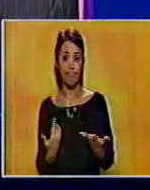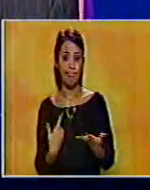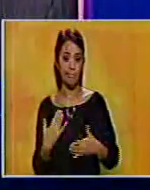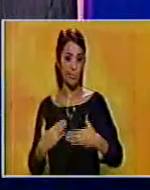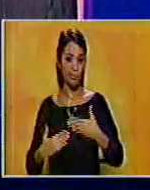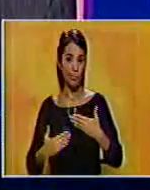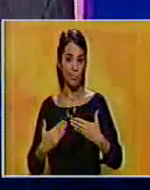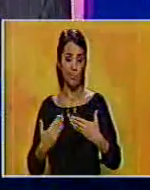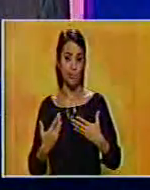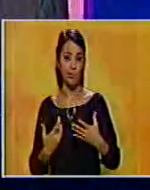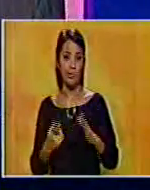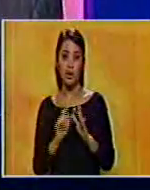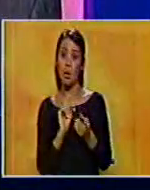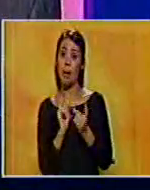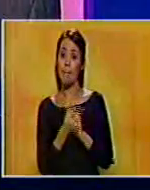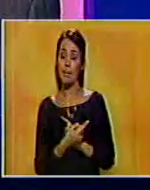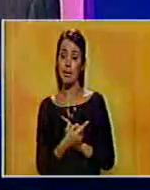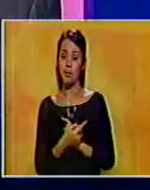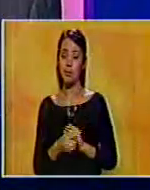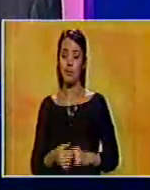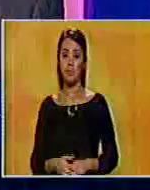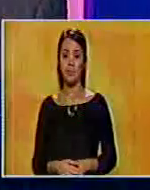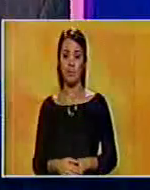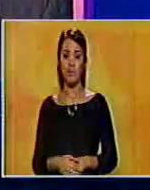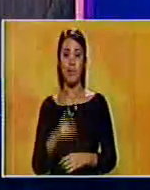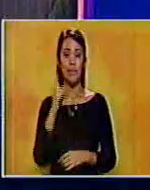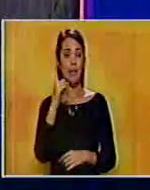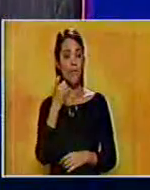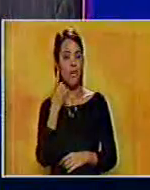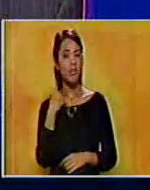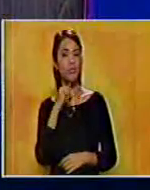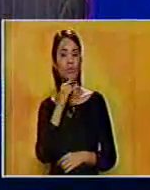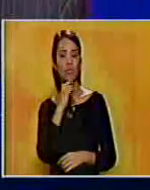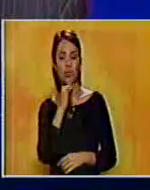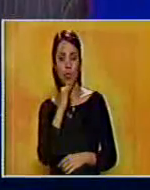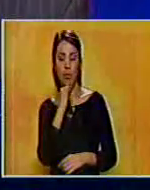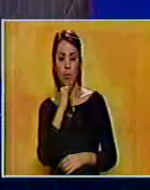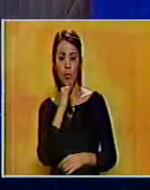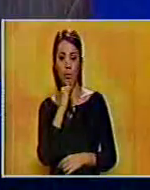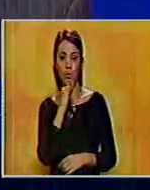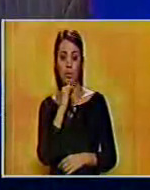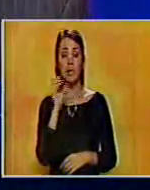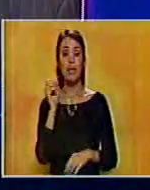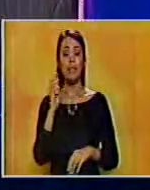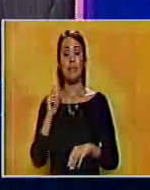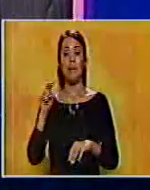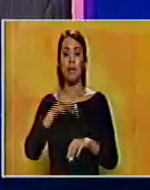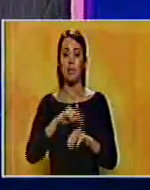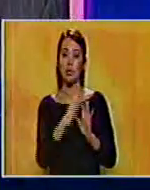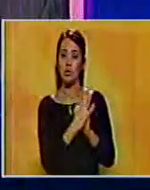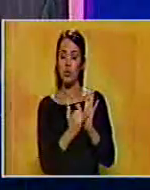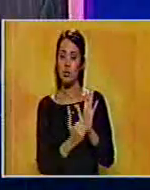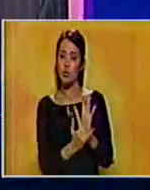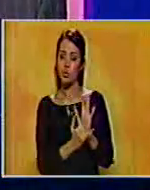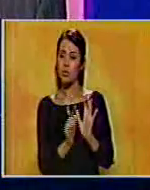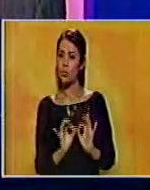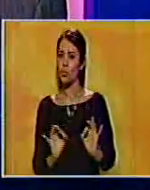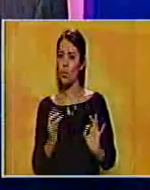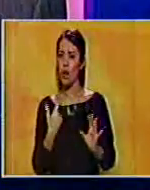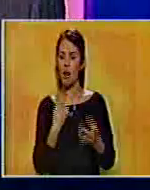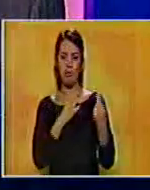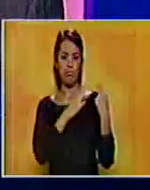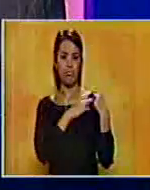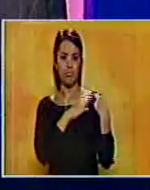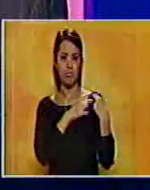plazo y que deberían ser sustituidas. Le faltó mencionar que la Asamblea Nacional Constituyente no tiene la potestad de